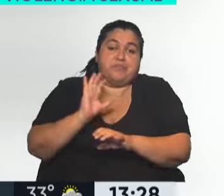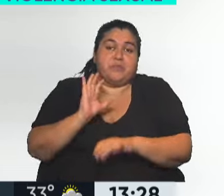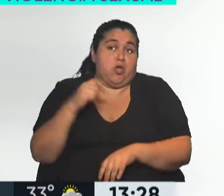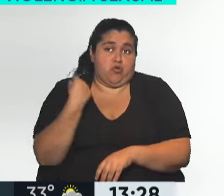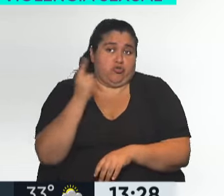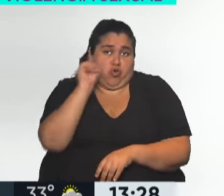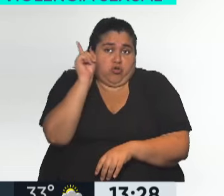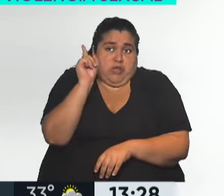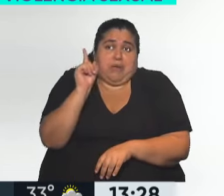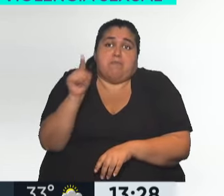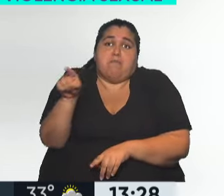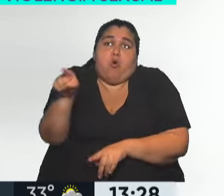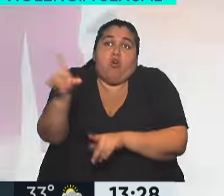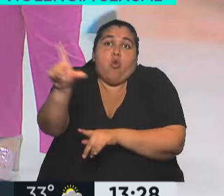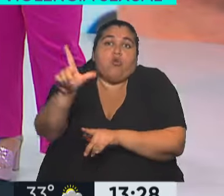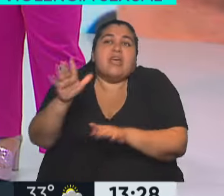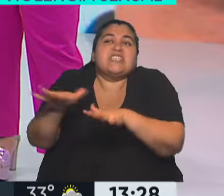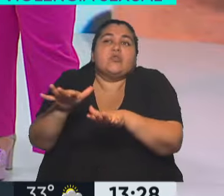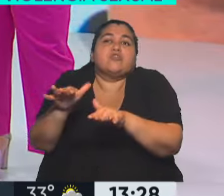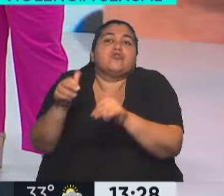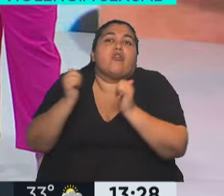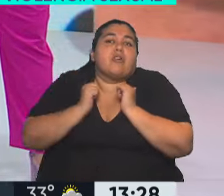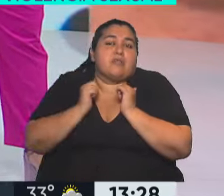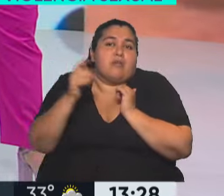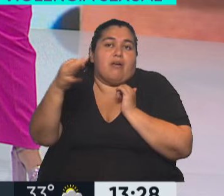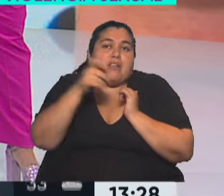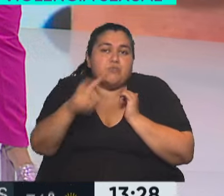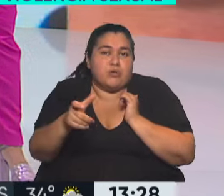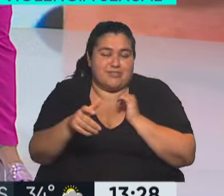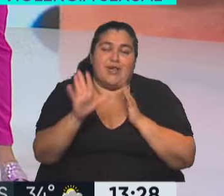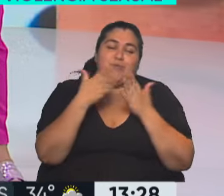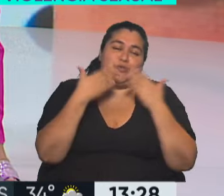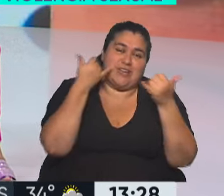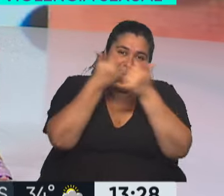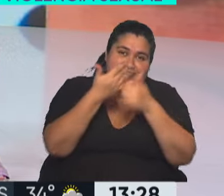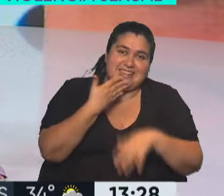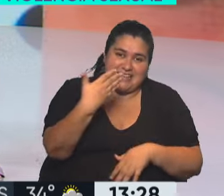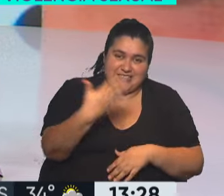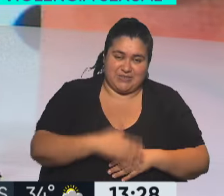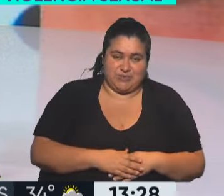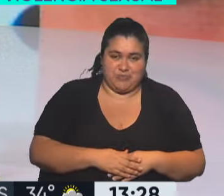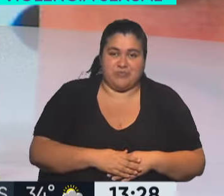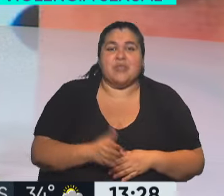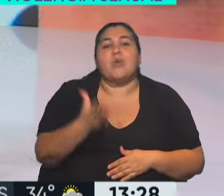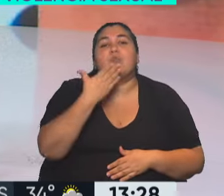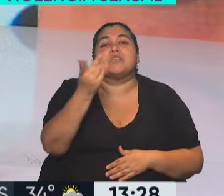sabemos, tenemos que esperar ese acto. Claro. Bien, doctor, le agradecemos por estos minutos, muy amable. Muchas gracias a ustedes, por favor. Hasta luego.